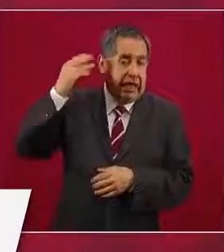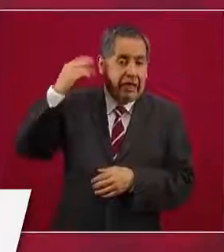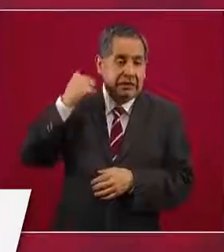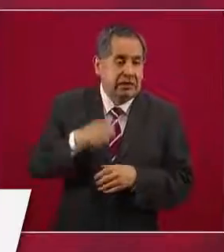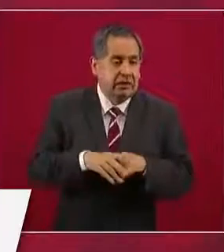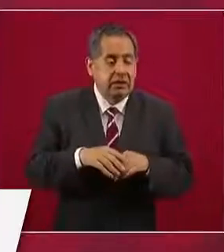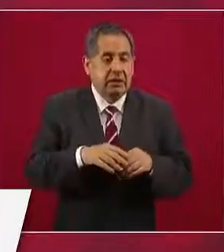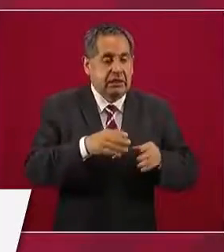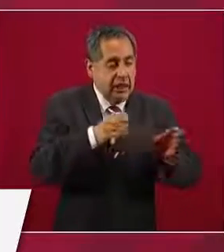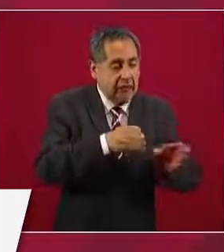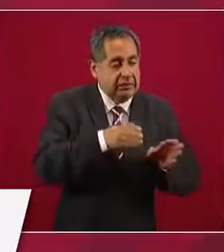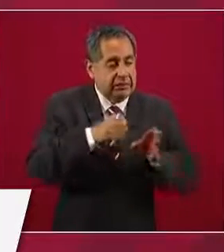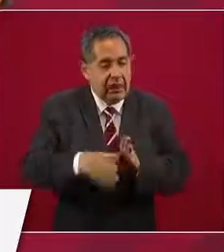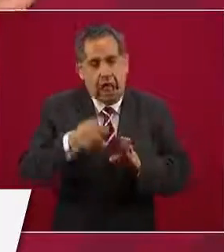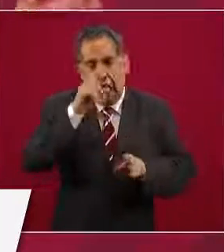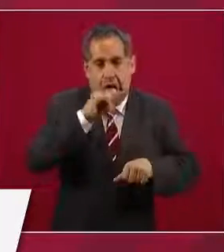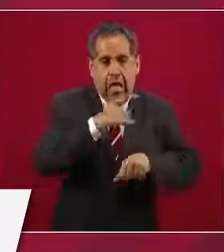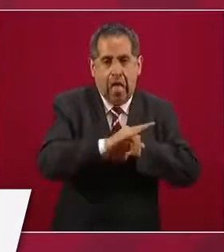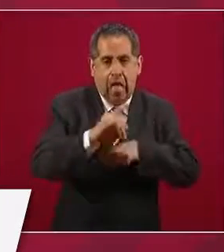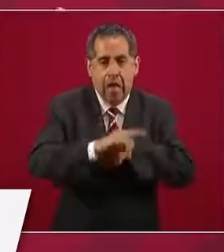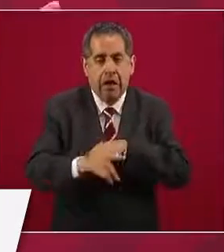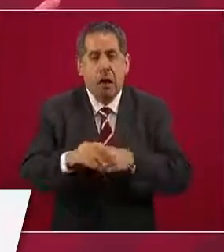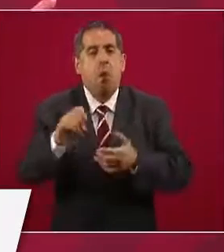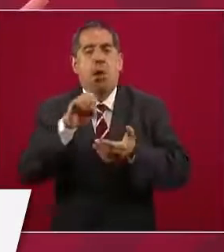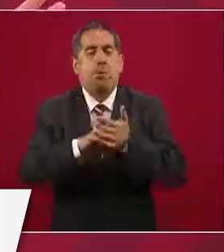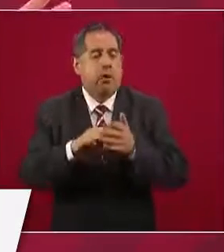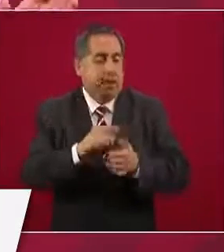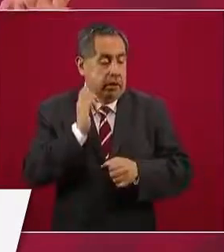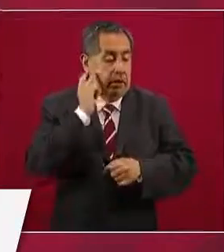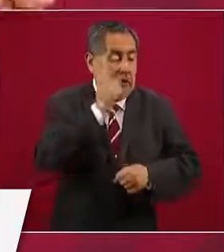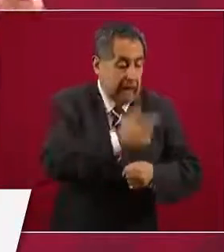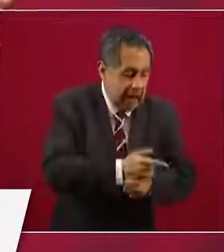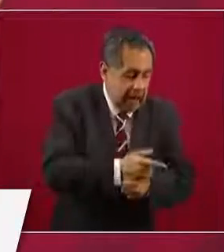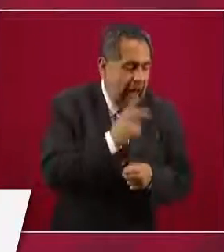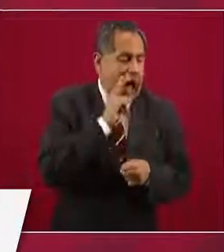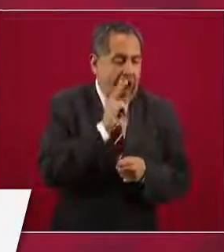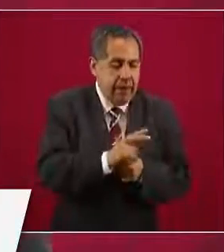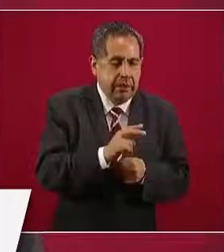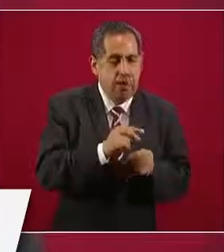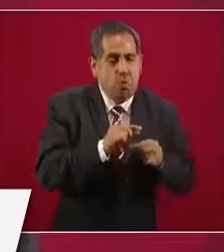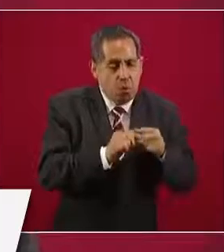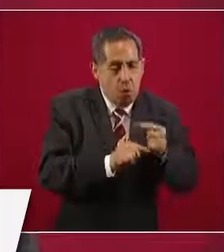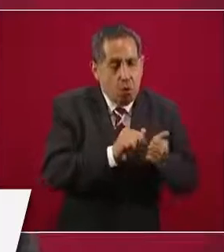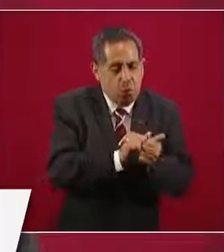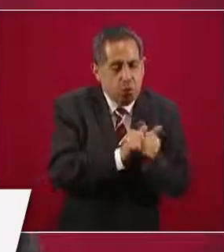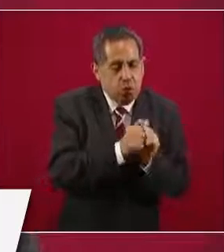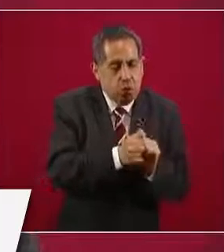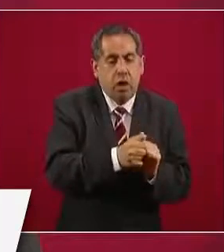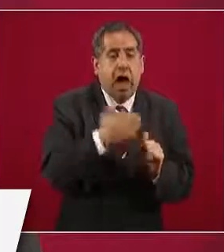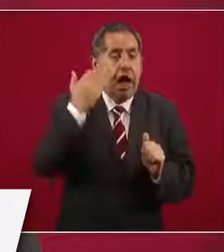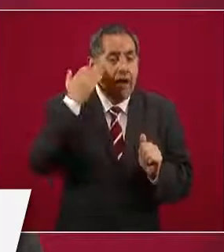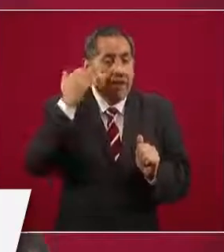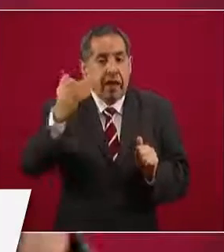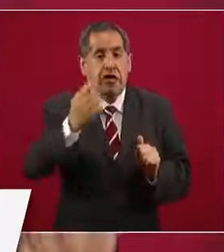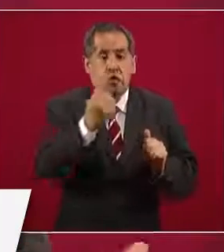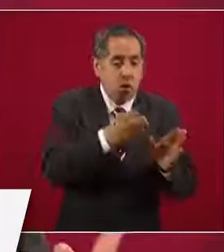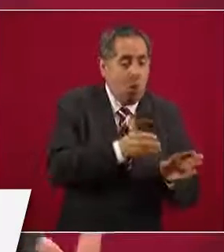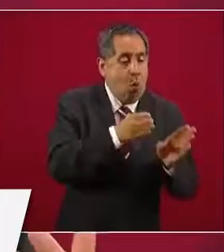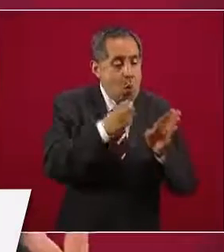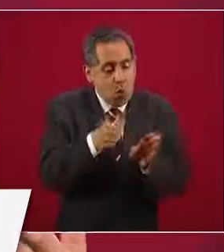ineficiente se empezaba desde el descubrimiento científico se iba progresando por las distintas fases de investigación